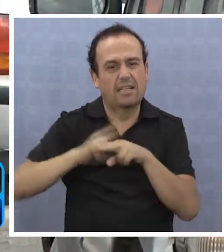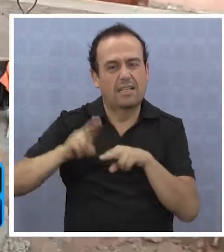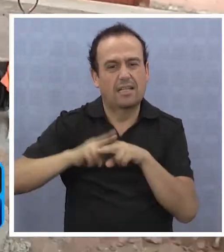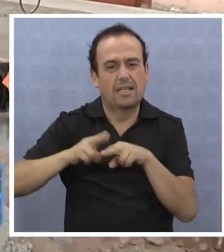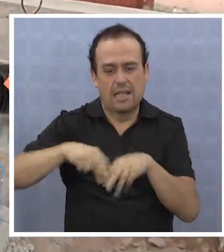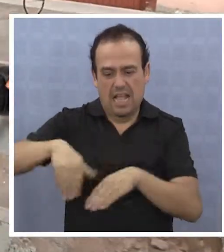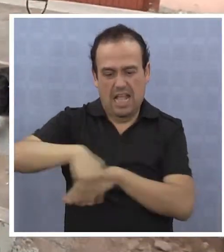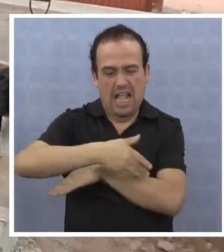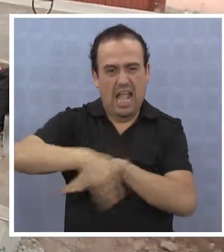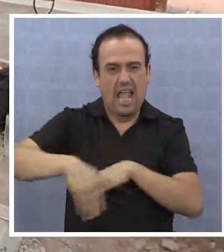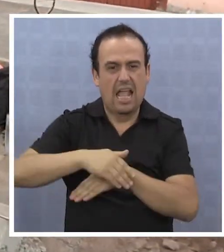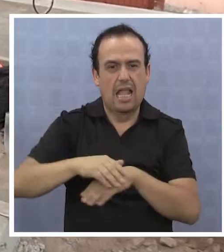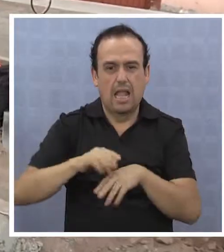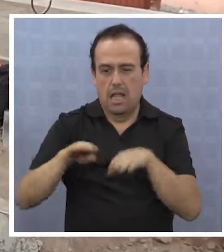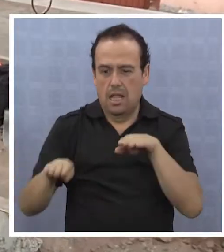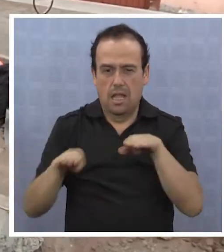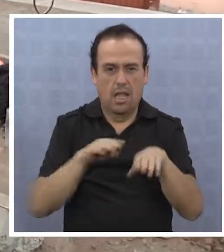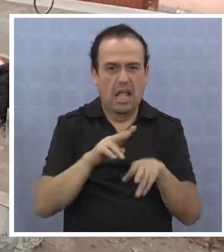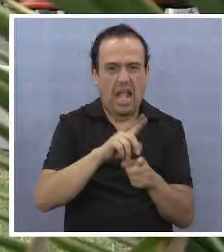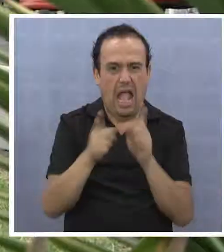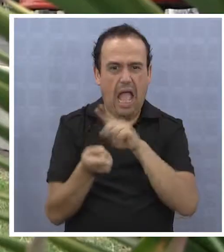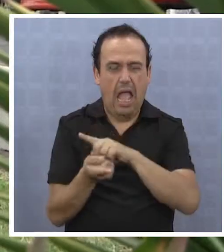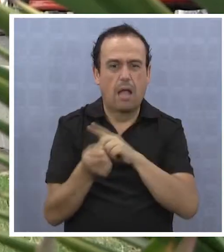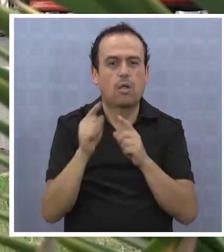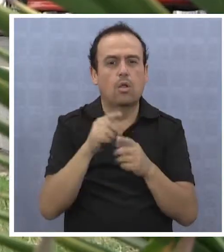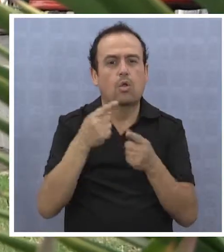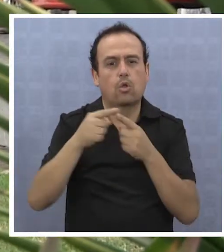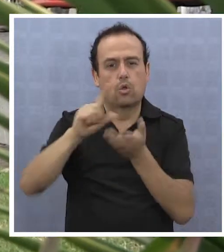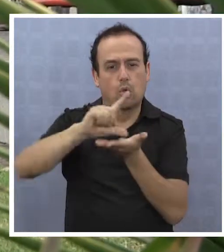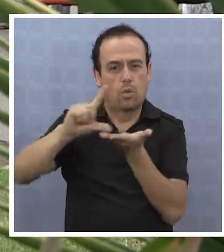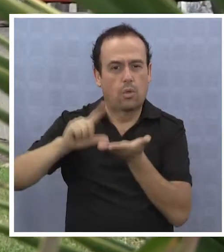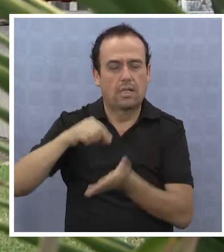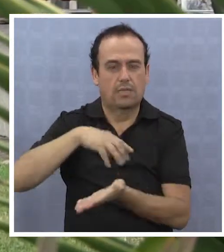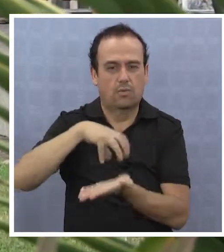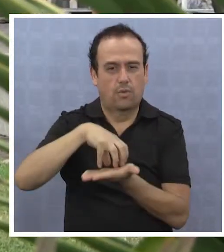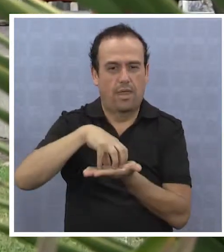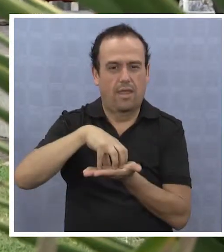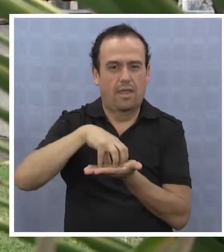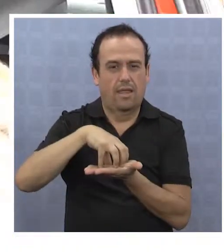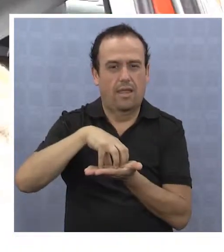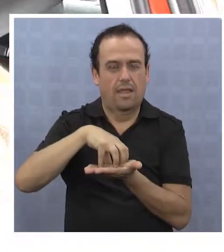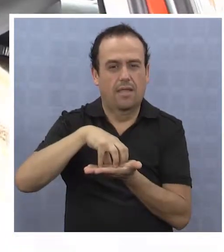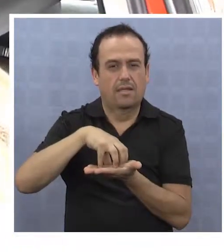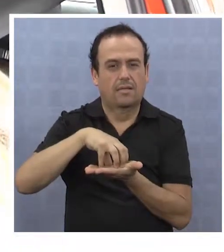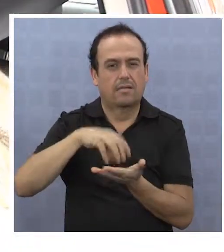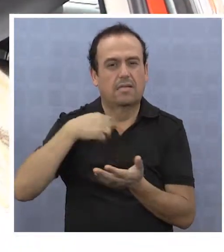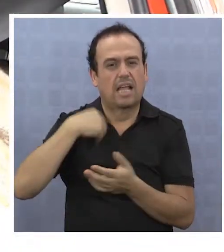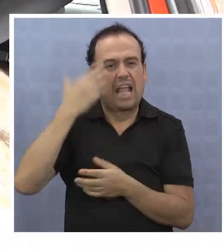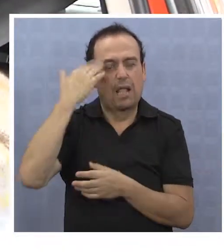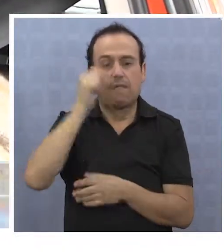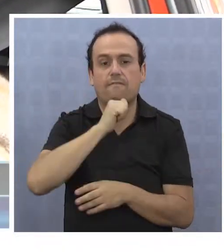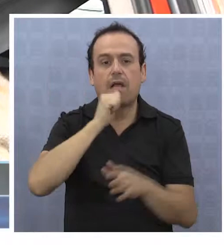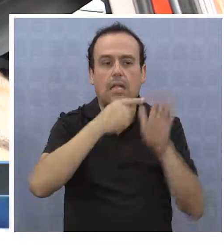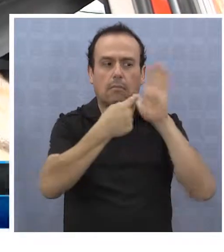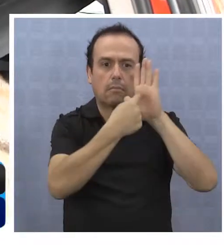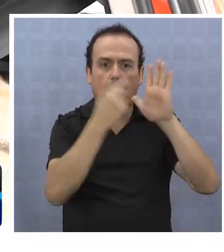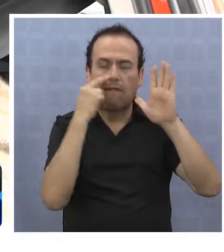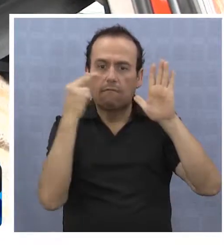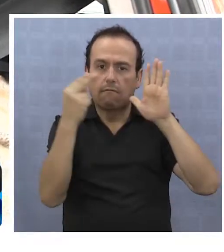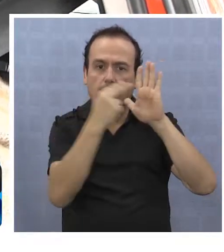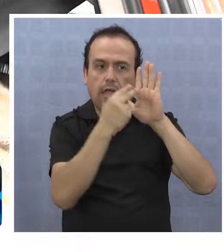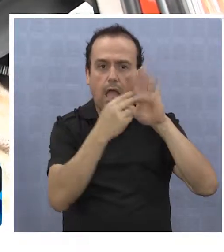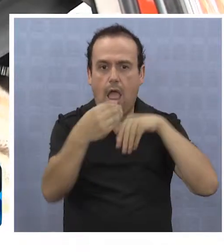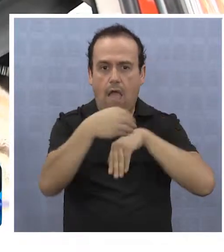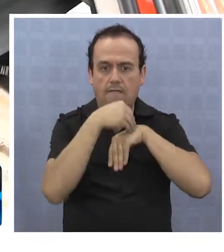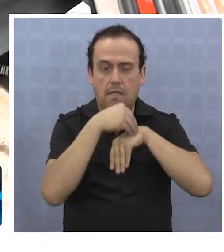de calzadas y cambio de solera que se realizan en distintos sectores de la ciudad. Yo creo que hay poca señalización, ¿no? Porque,